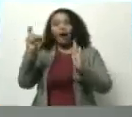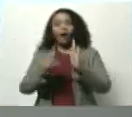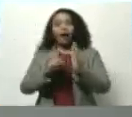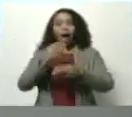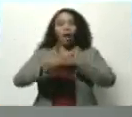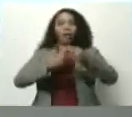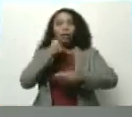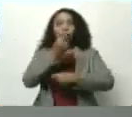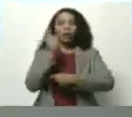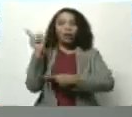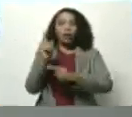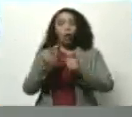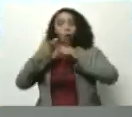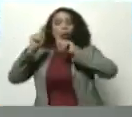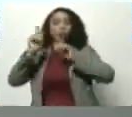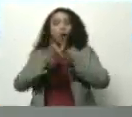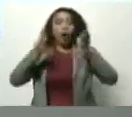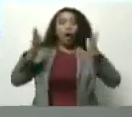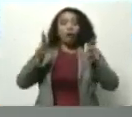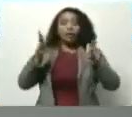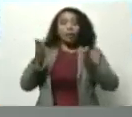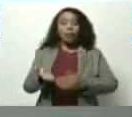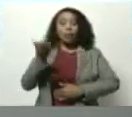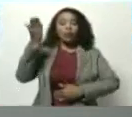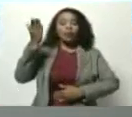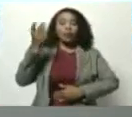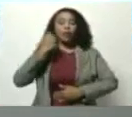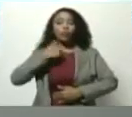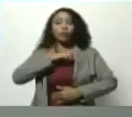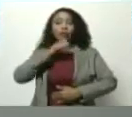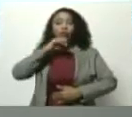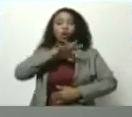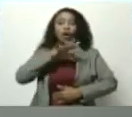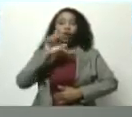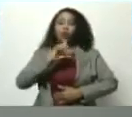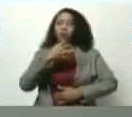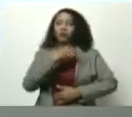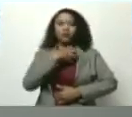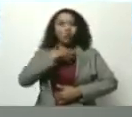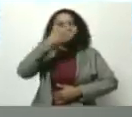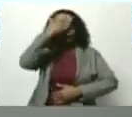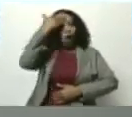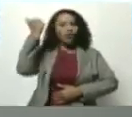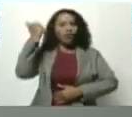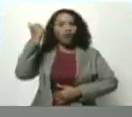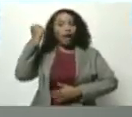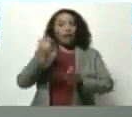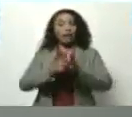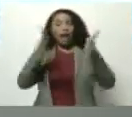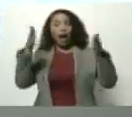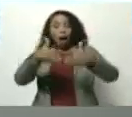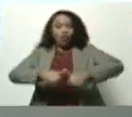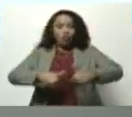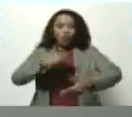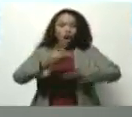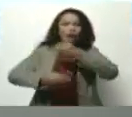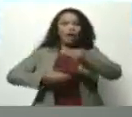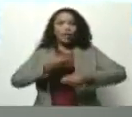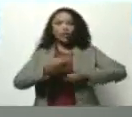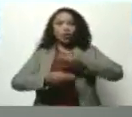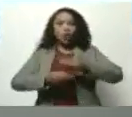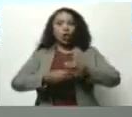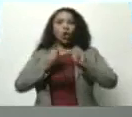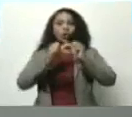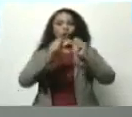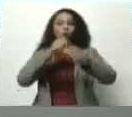a otro gran gigante de nuestra historia no podemos olvidar el gran esfuerzo que ha hecho y